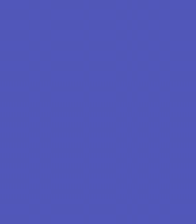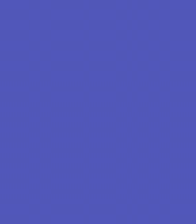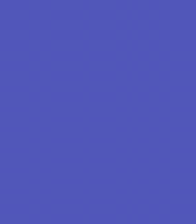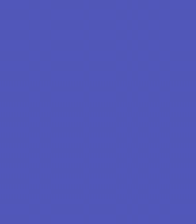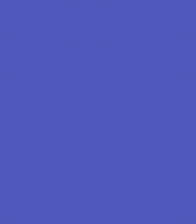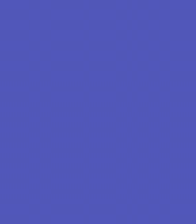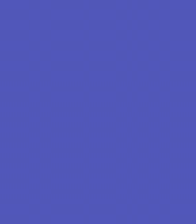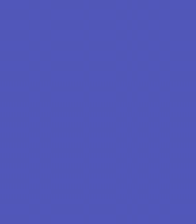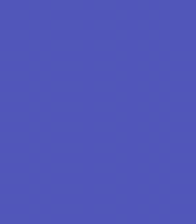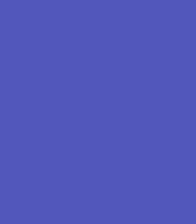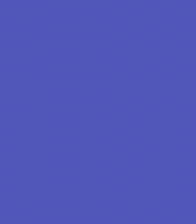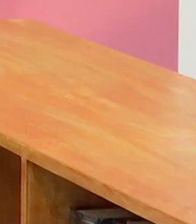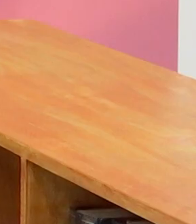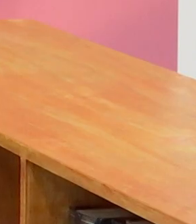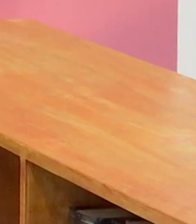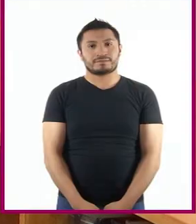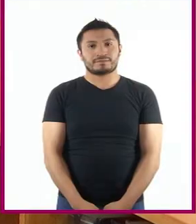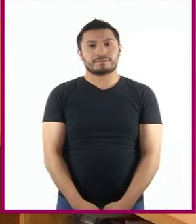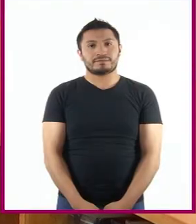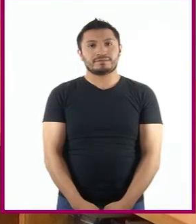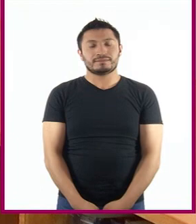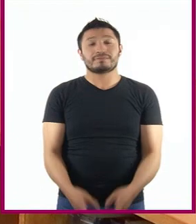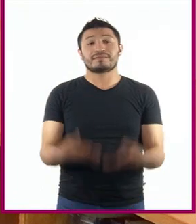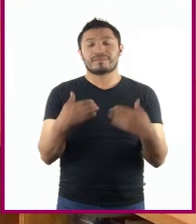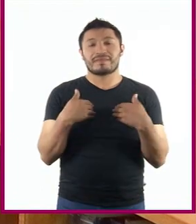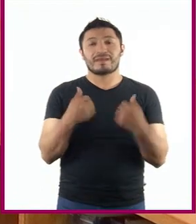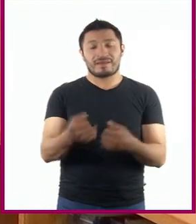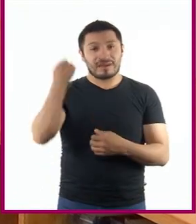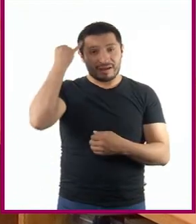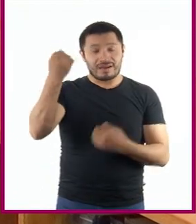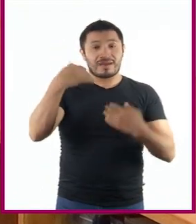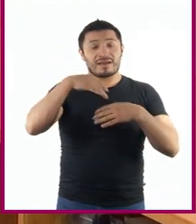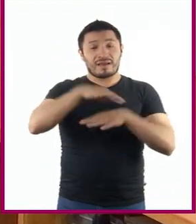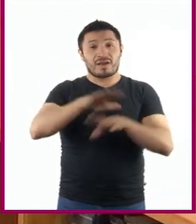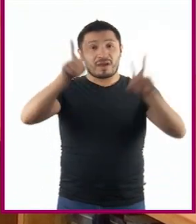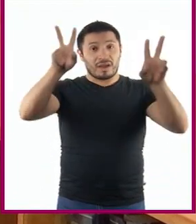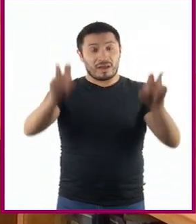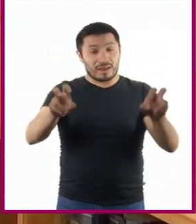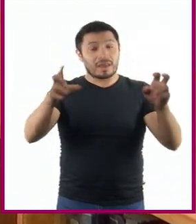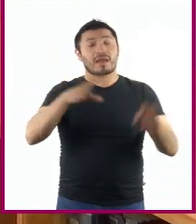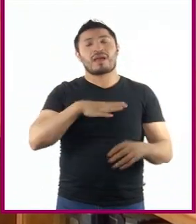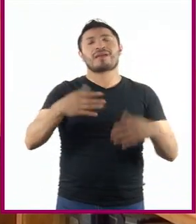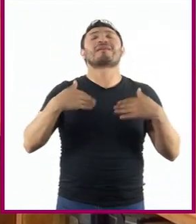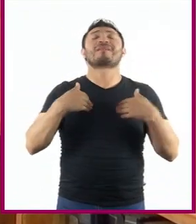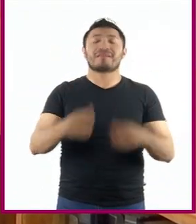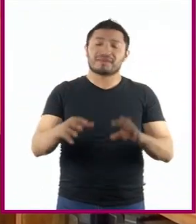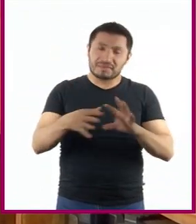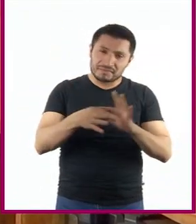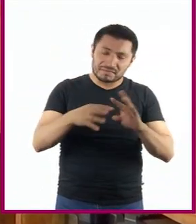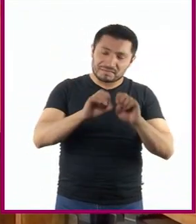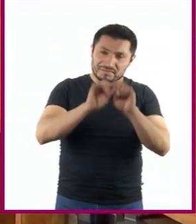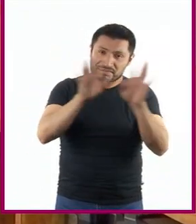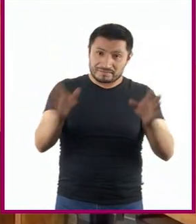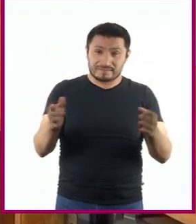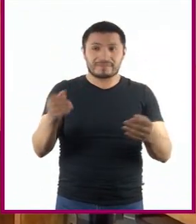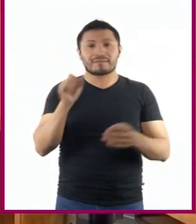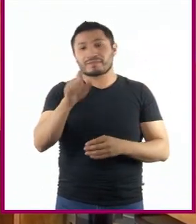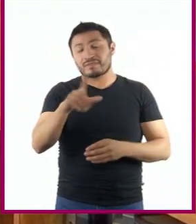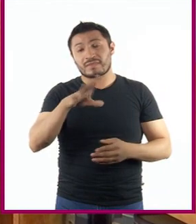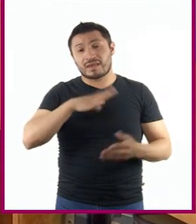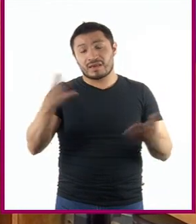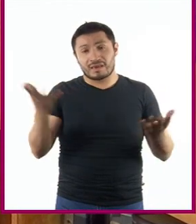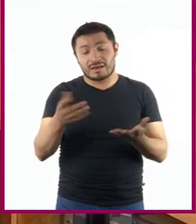pensar. Ahora entiendo. Tener una visión general de la situación permite comprender mejor el tema e incluso realizar una